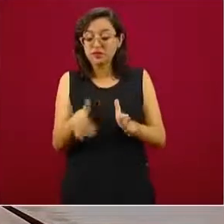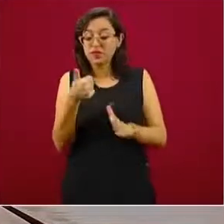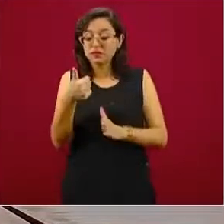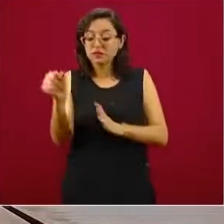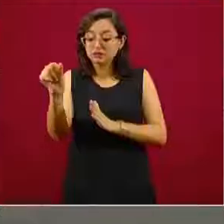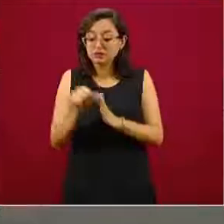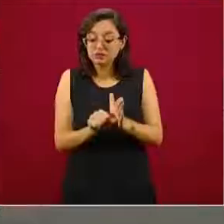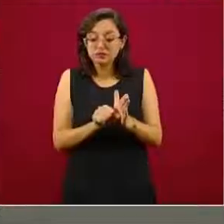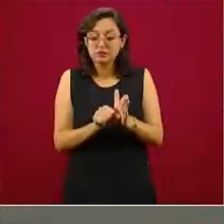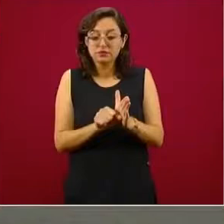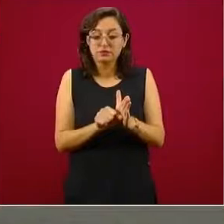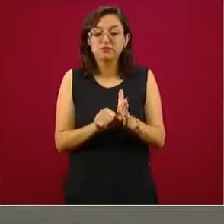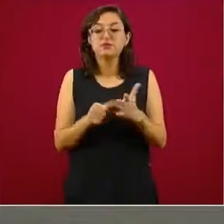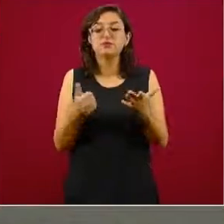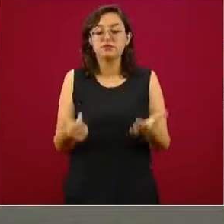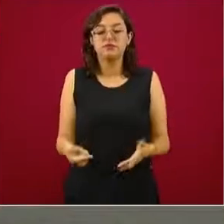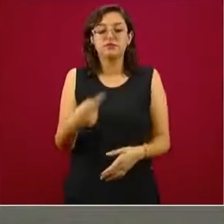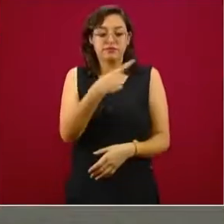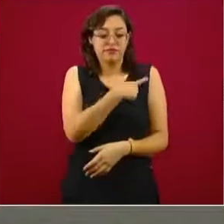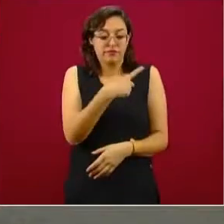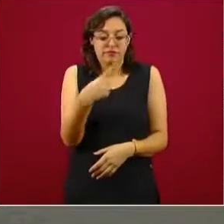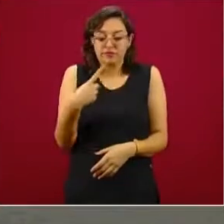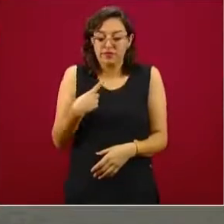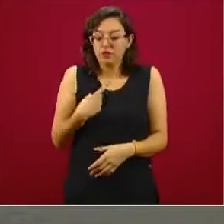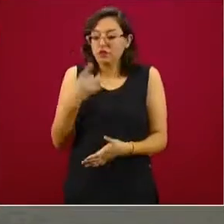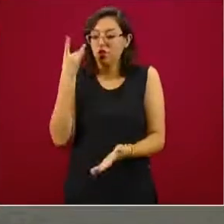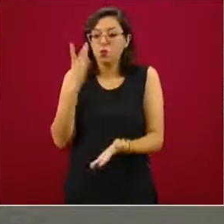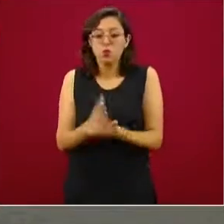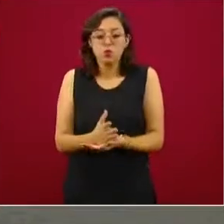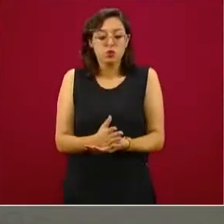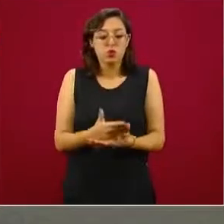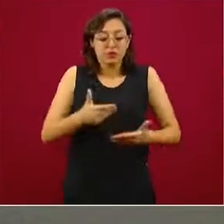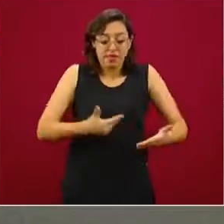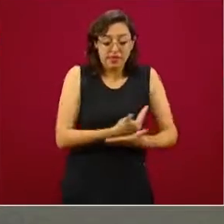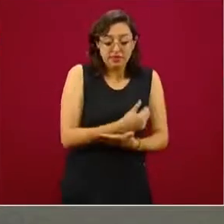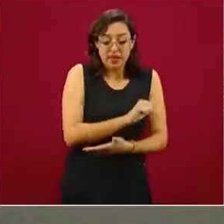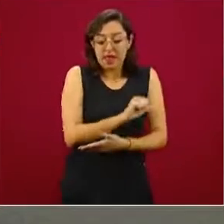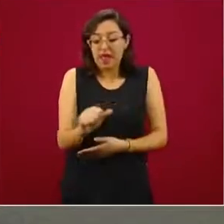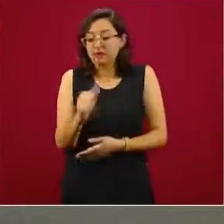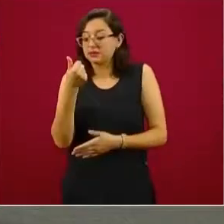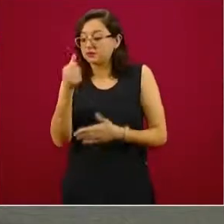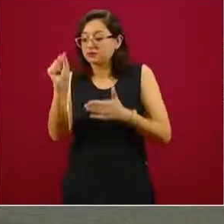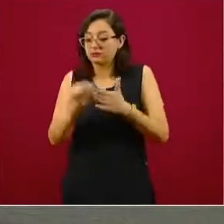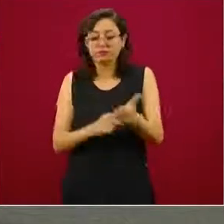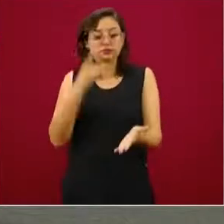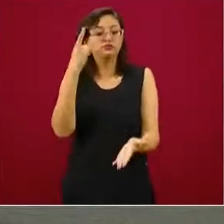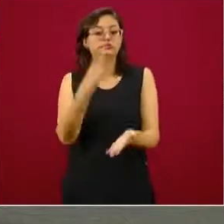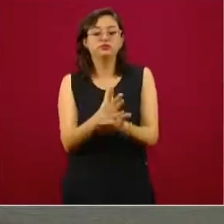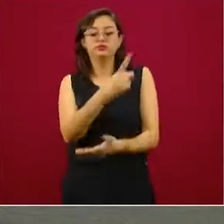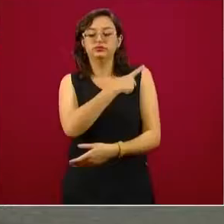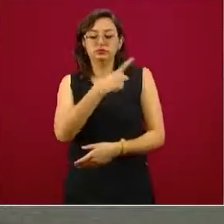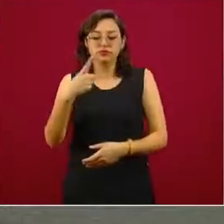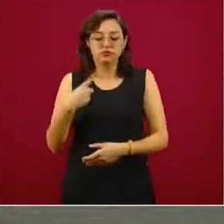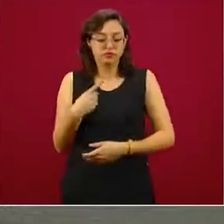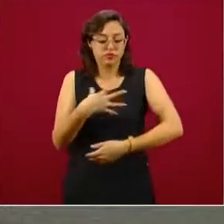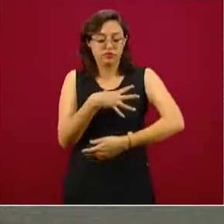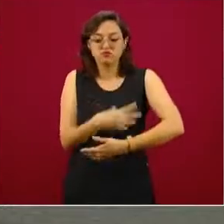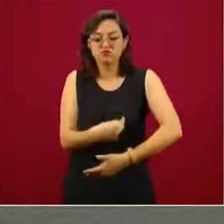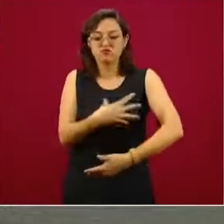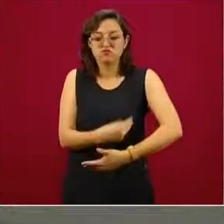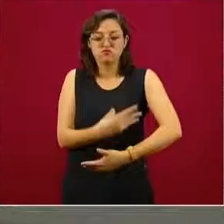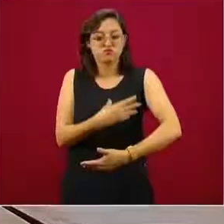de la vida, donde debe ser exclusiva, solo los niños de 6 meses o menos solo se deben alimentar al seno